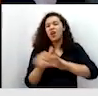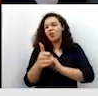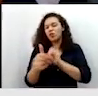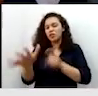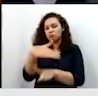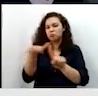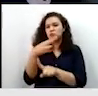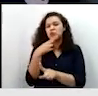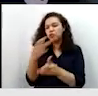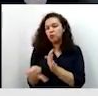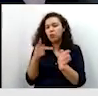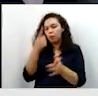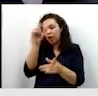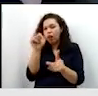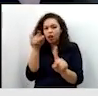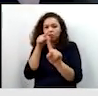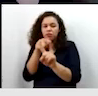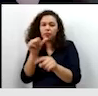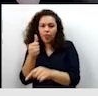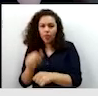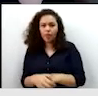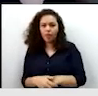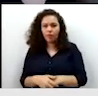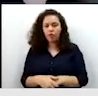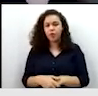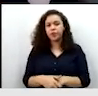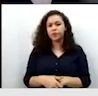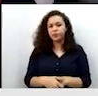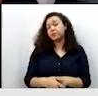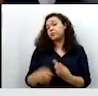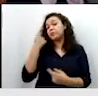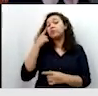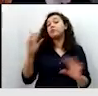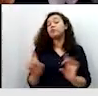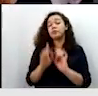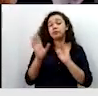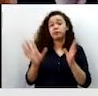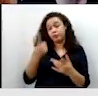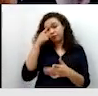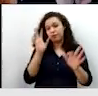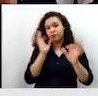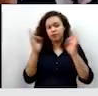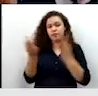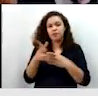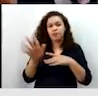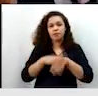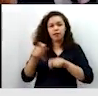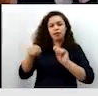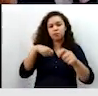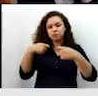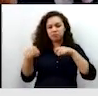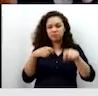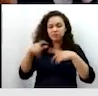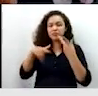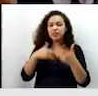nos puedan servir para otro tipo de actividades, en este caso de una forma más maleable, es decir, a través de un proceso